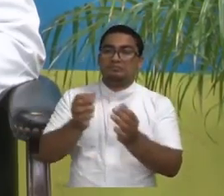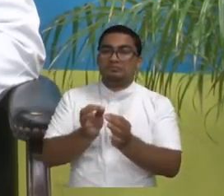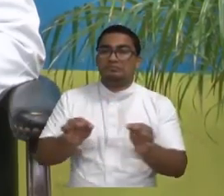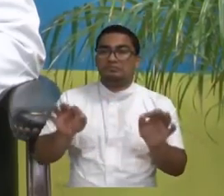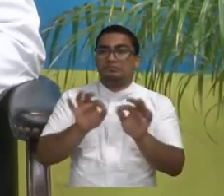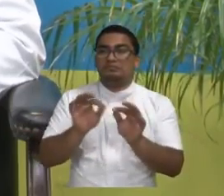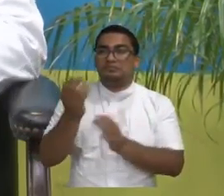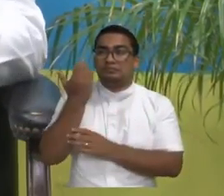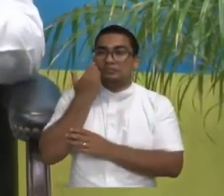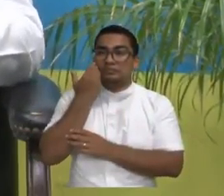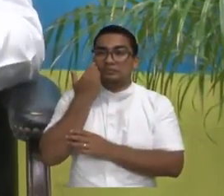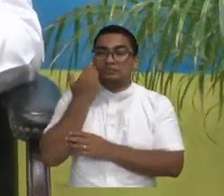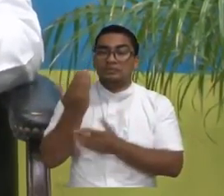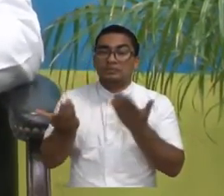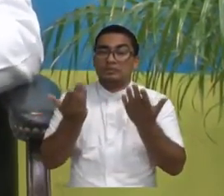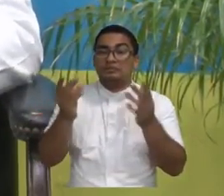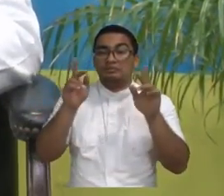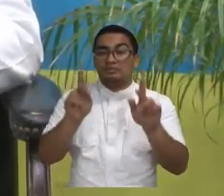enfermedad. Mira, cuando nosotros tenemos un